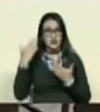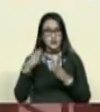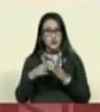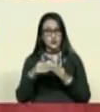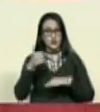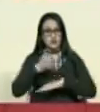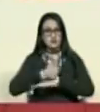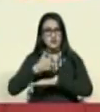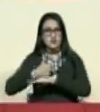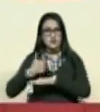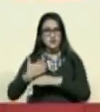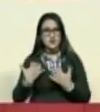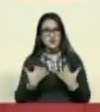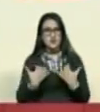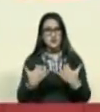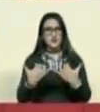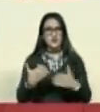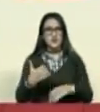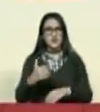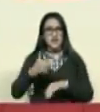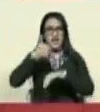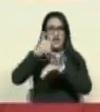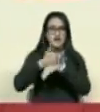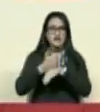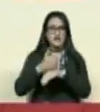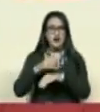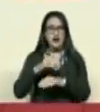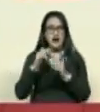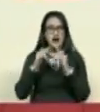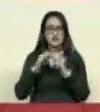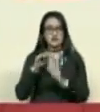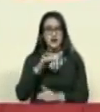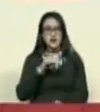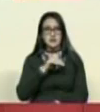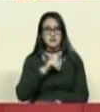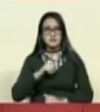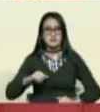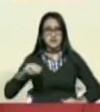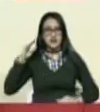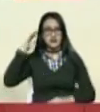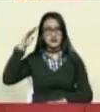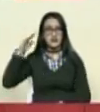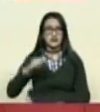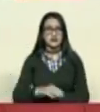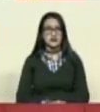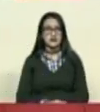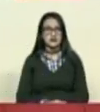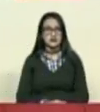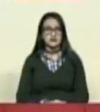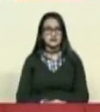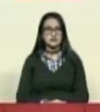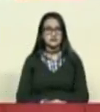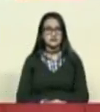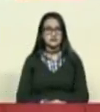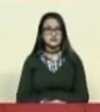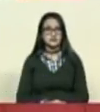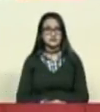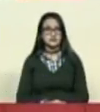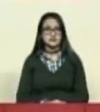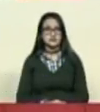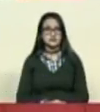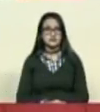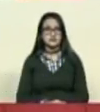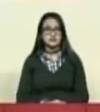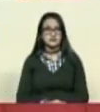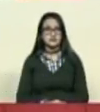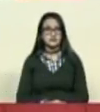oficiales presentes, jefe de la Casa Militar, General Hernández Dala, jefe del DGCIN también. ¿Sí? ¿De